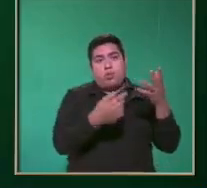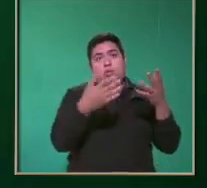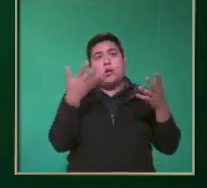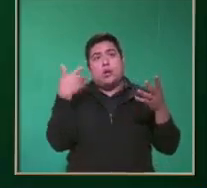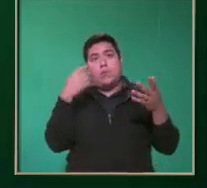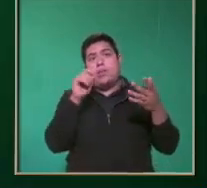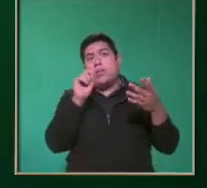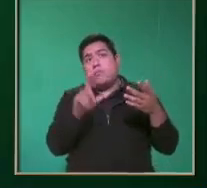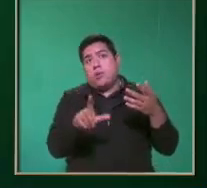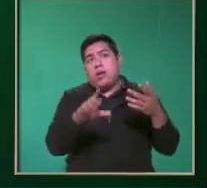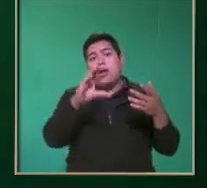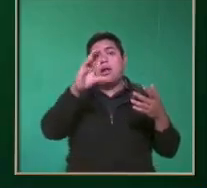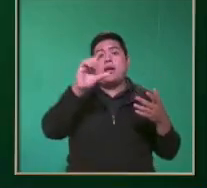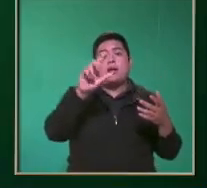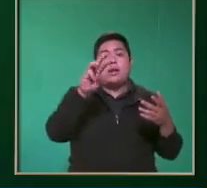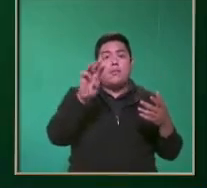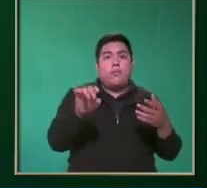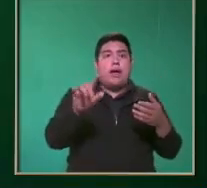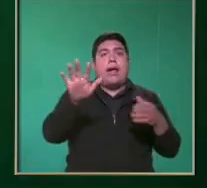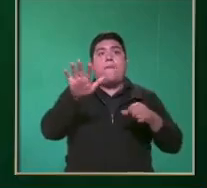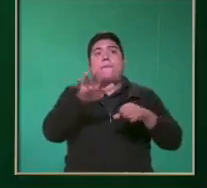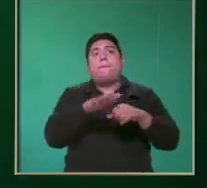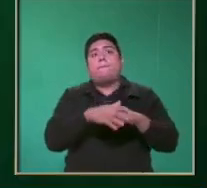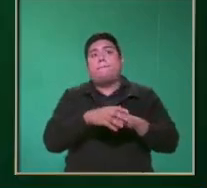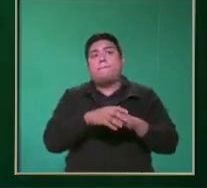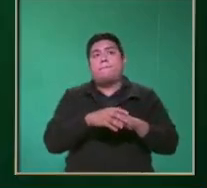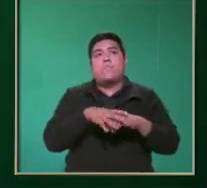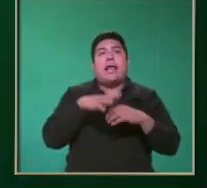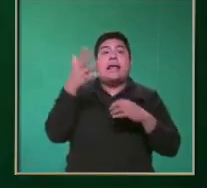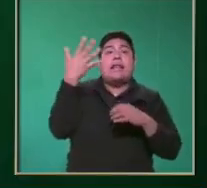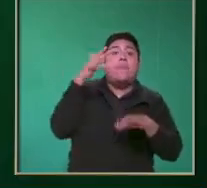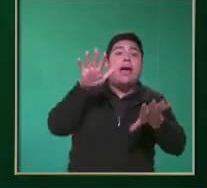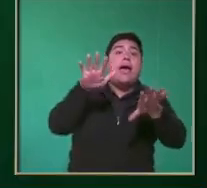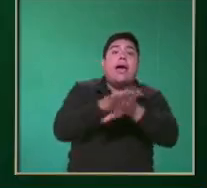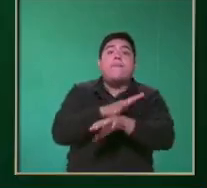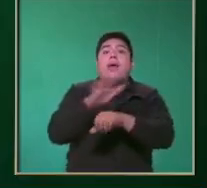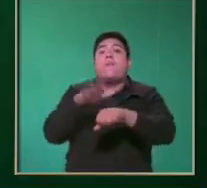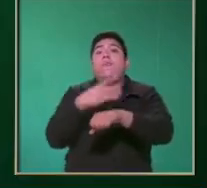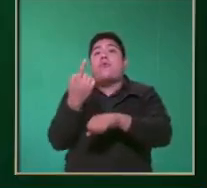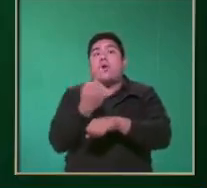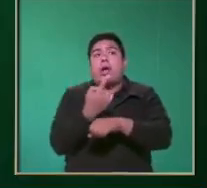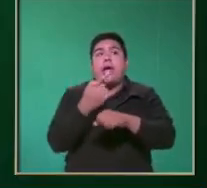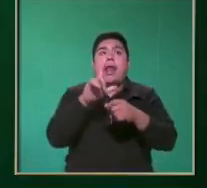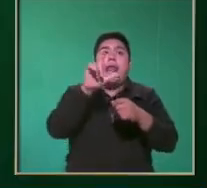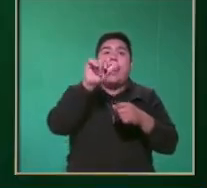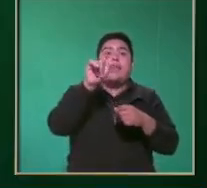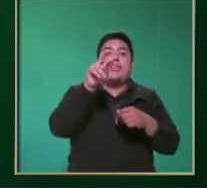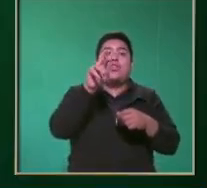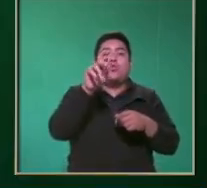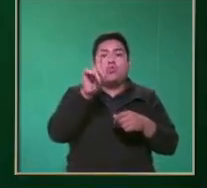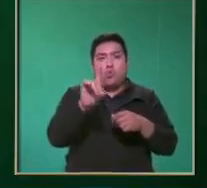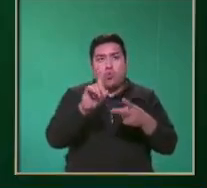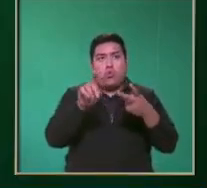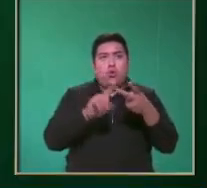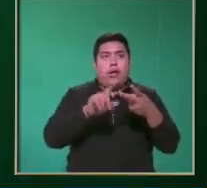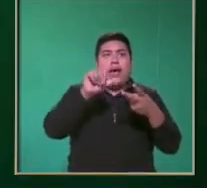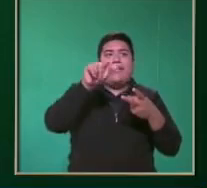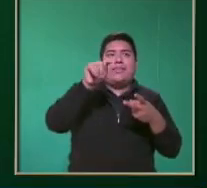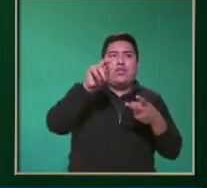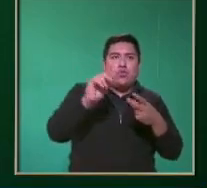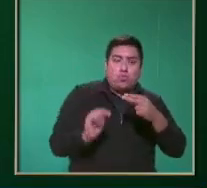repases, los factores del clima también tienen oportunidad de revisarse: latitud, altitud,